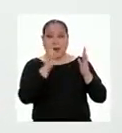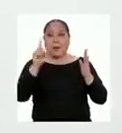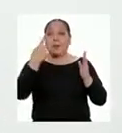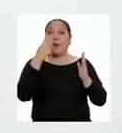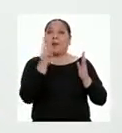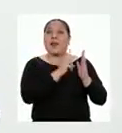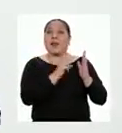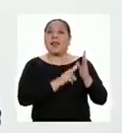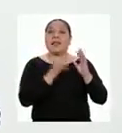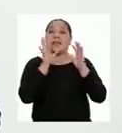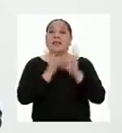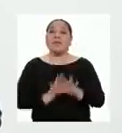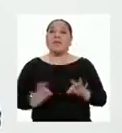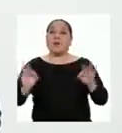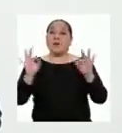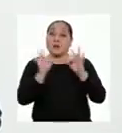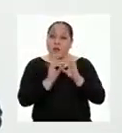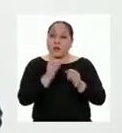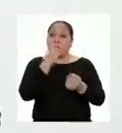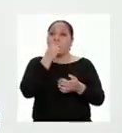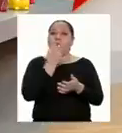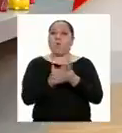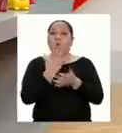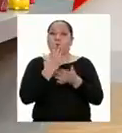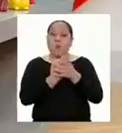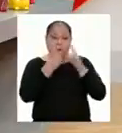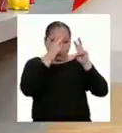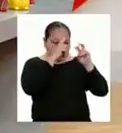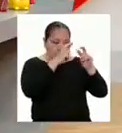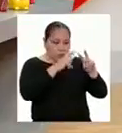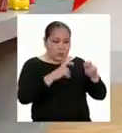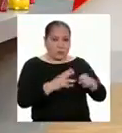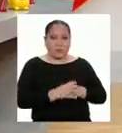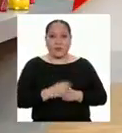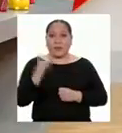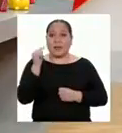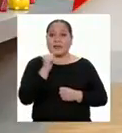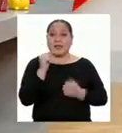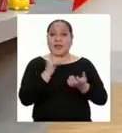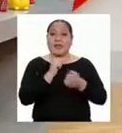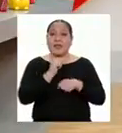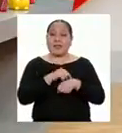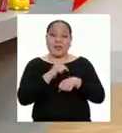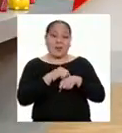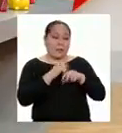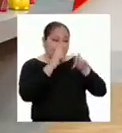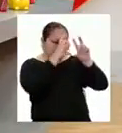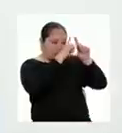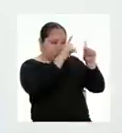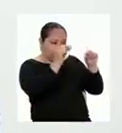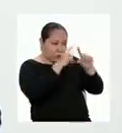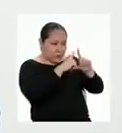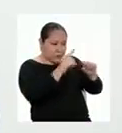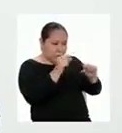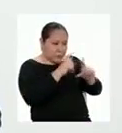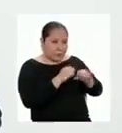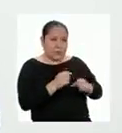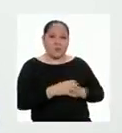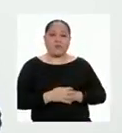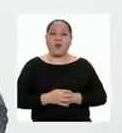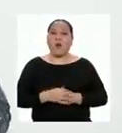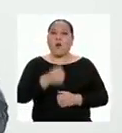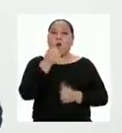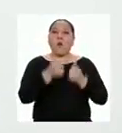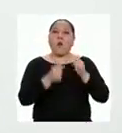lectura es indispensable para hacer un buen análisis. Es momento de abordar cada texto propuesto y sus párrafos. ¿Cuáles eran